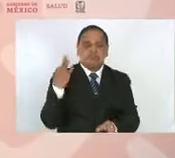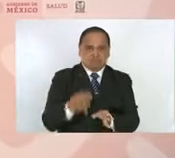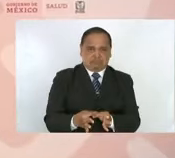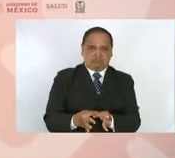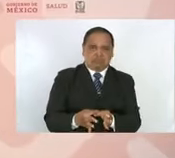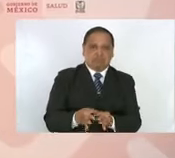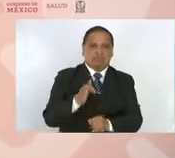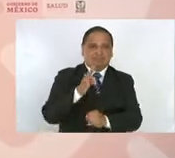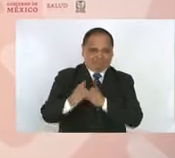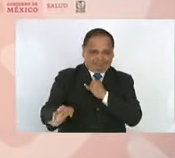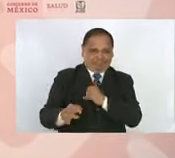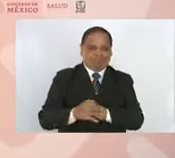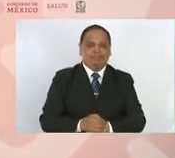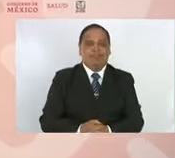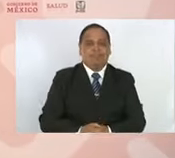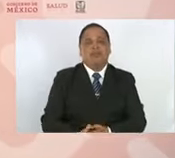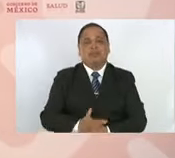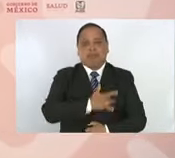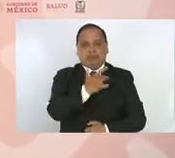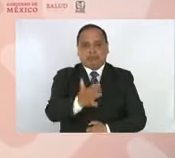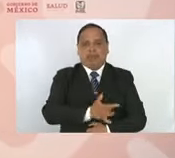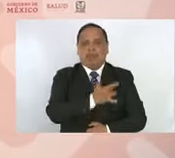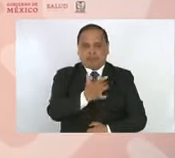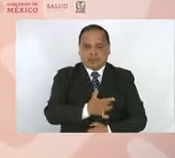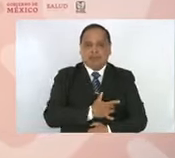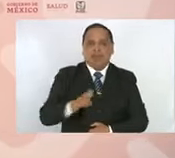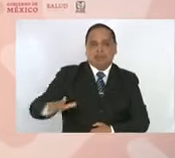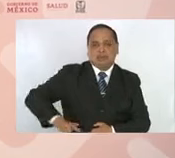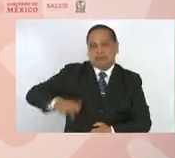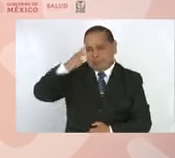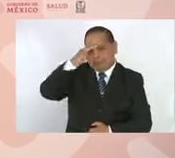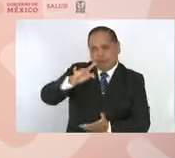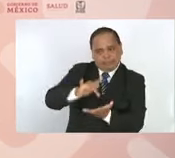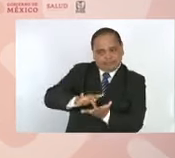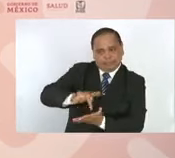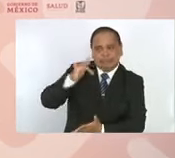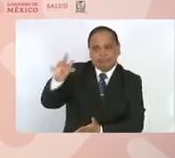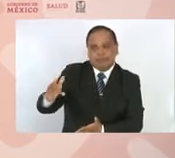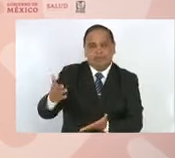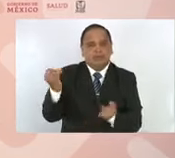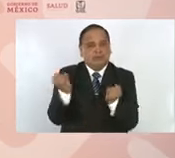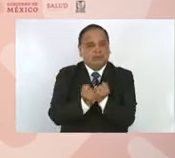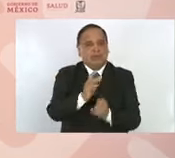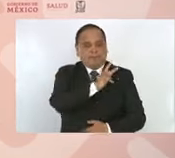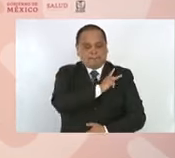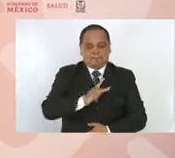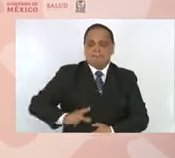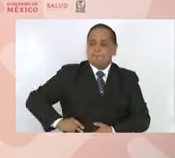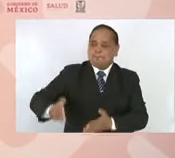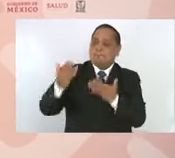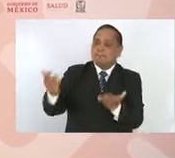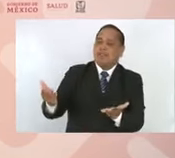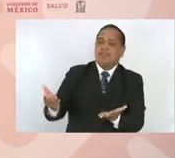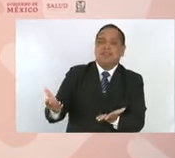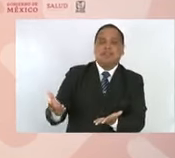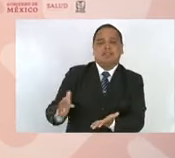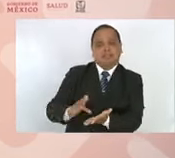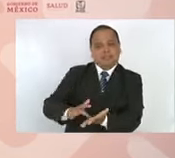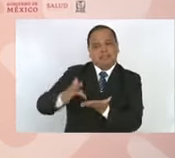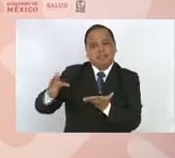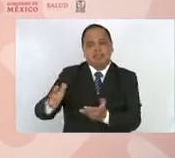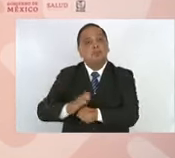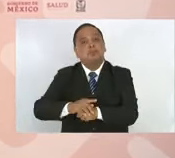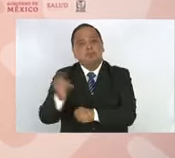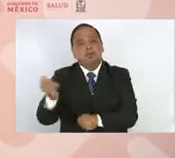Finalmente, quiero agradecer al gobierno mexicano, de manera especial a su presidente, la confianza depositada en